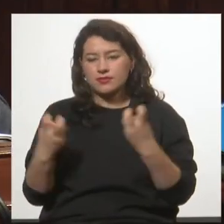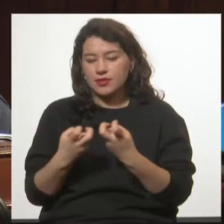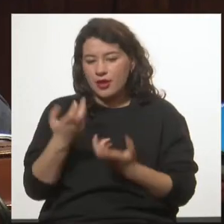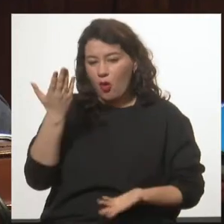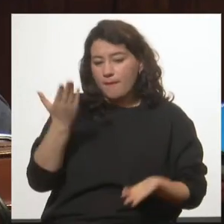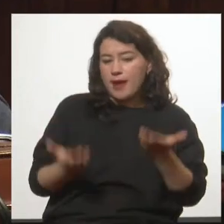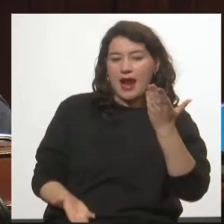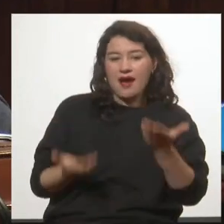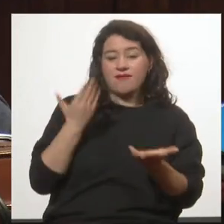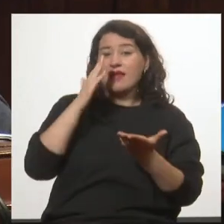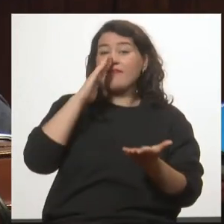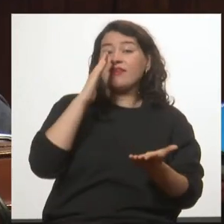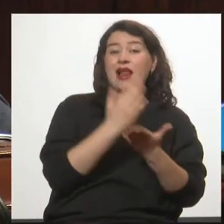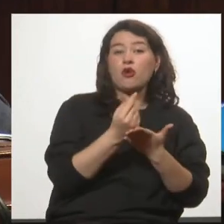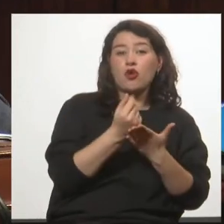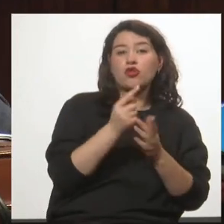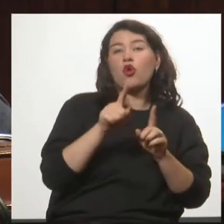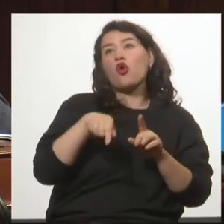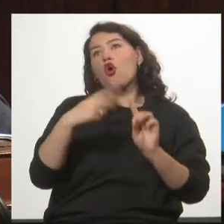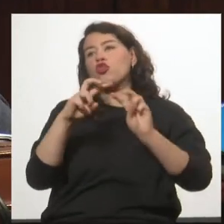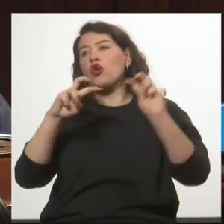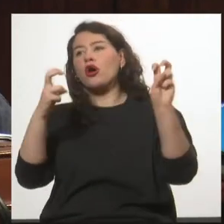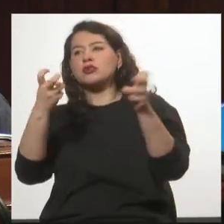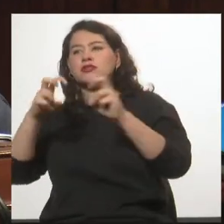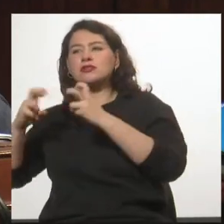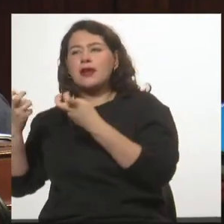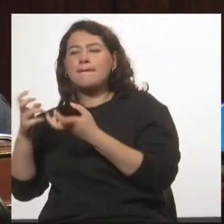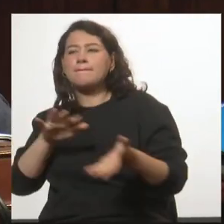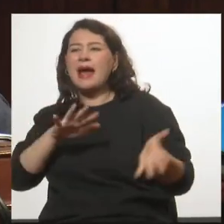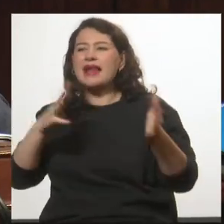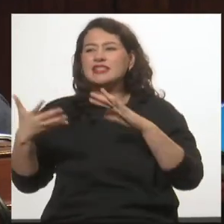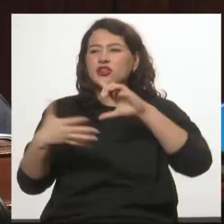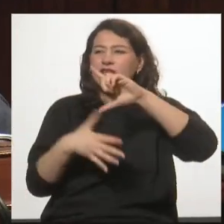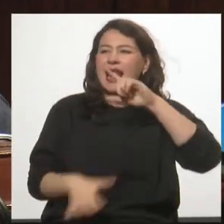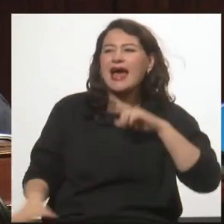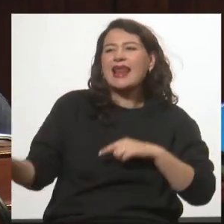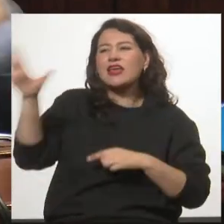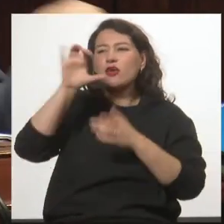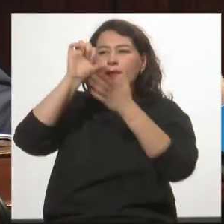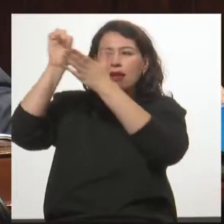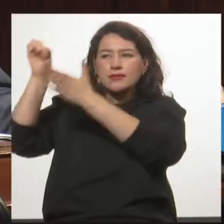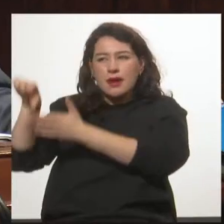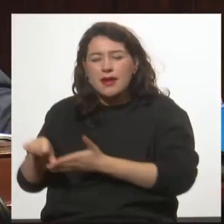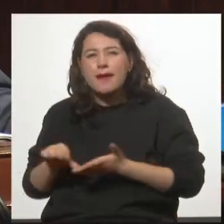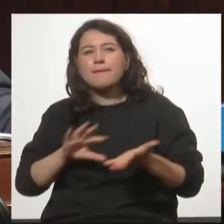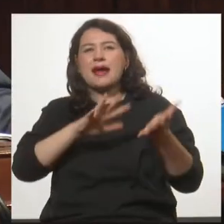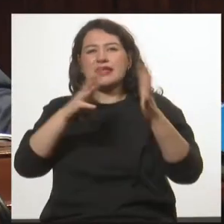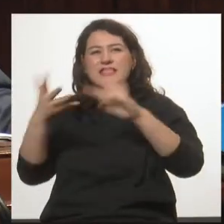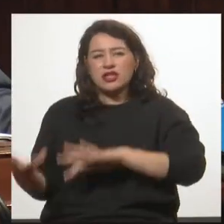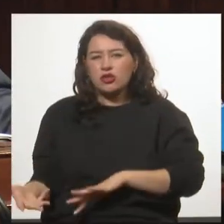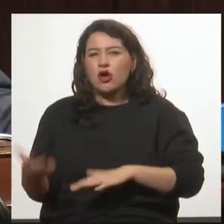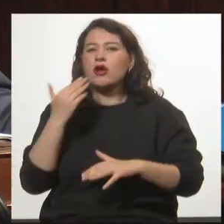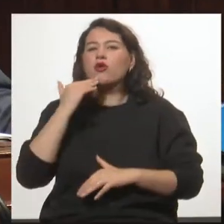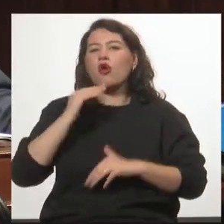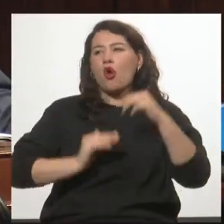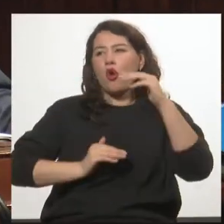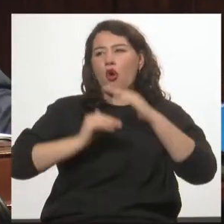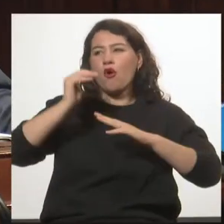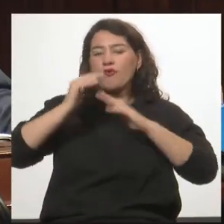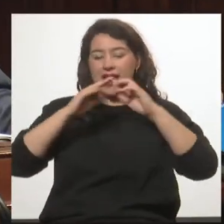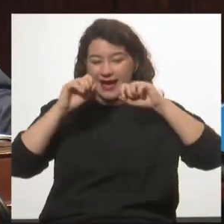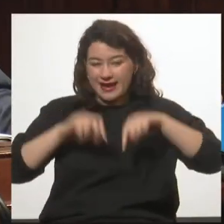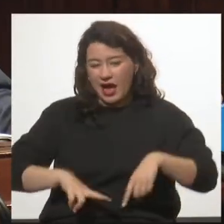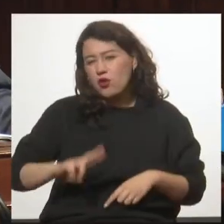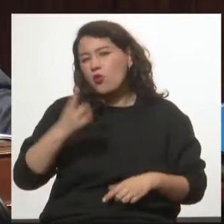final con otras arenas similares en la región en la región y con otras obras construidas en el país de similares